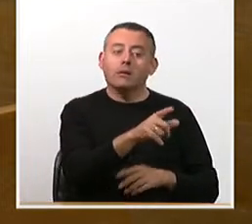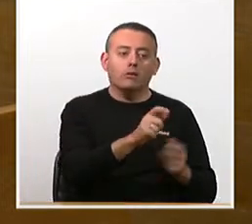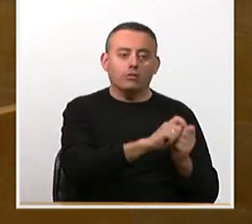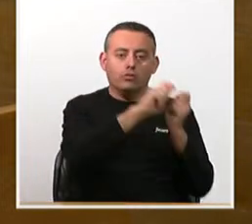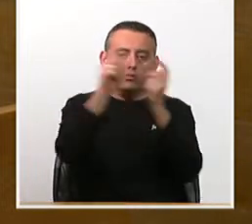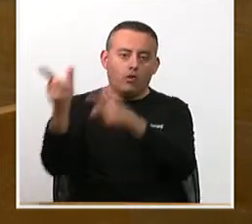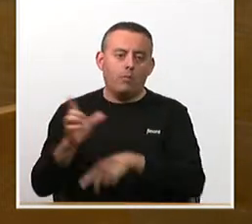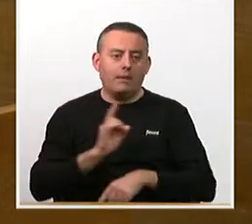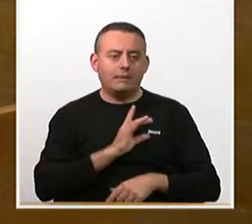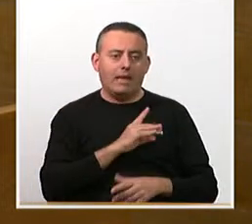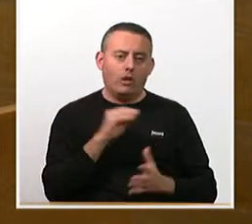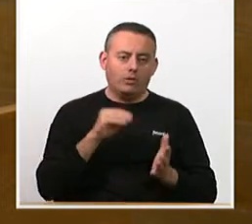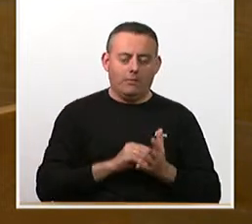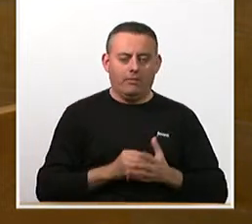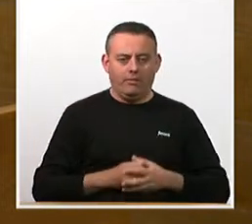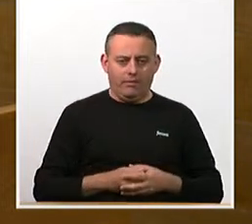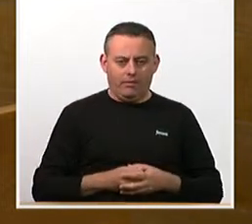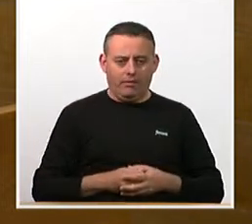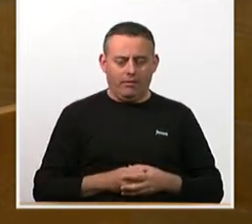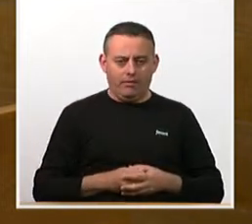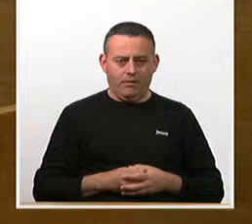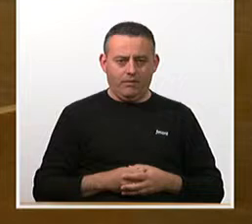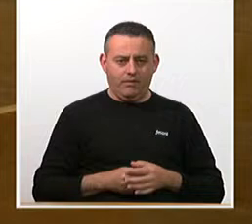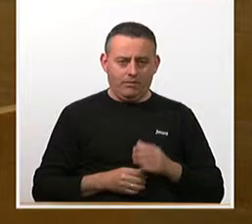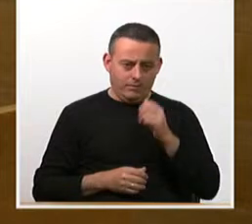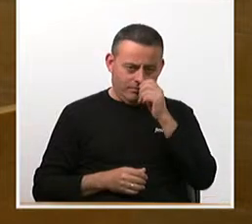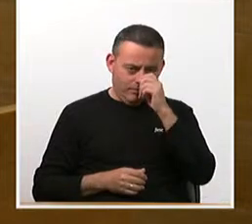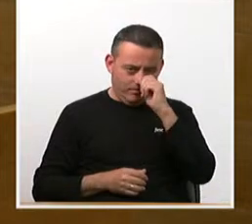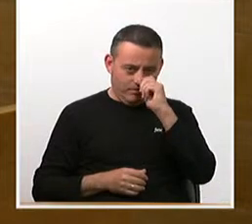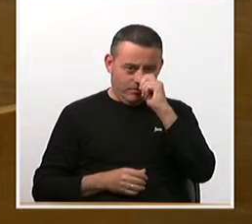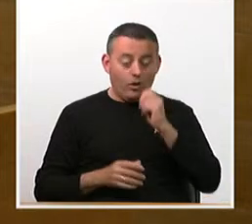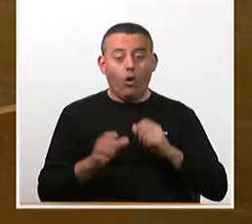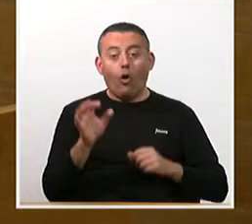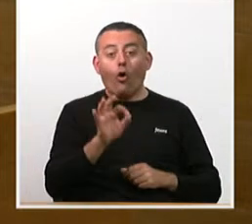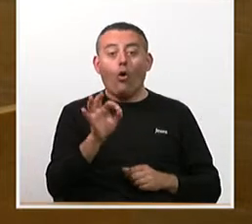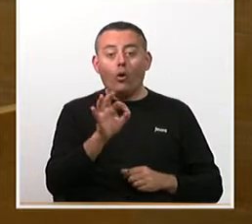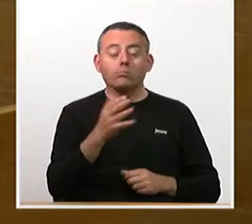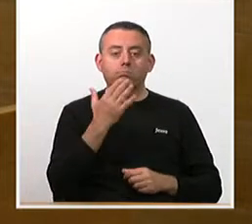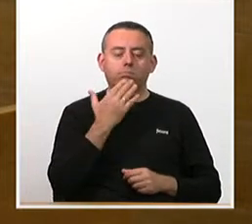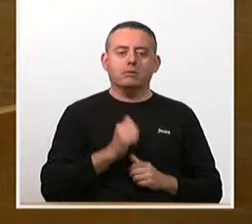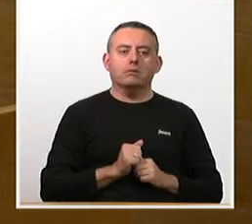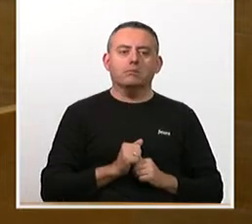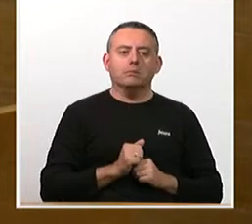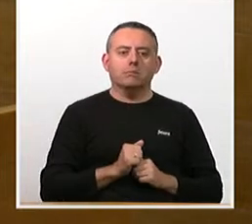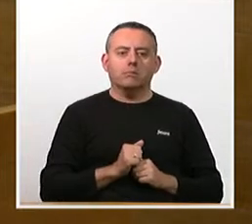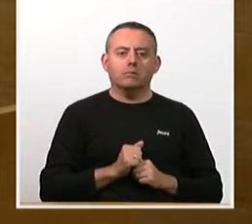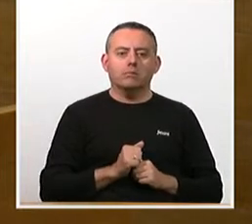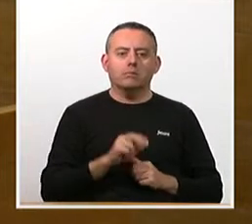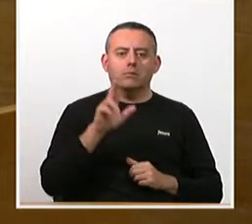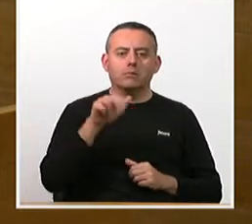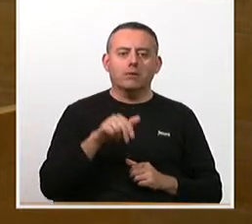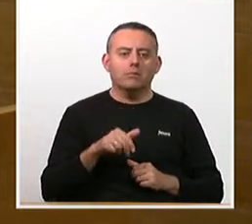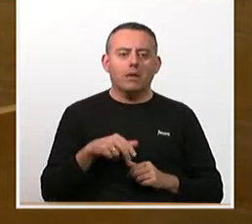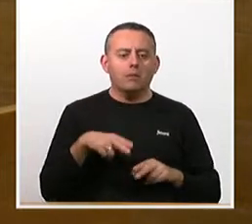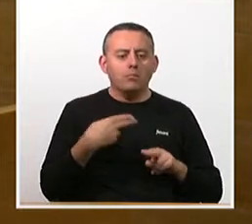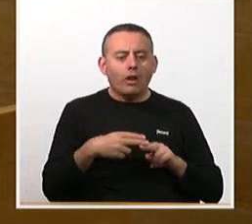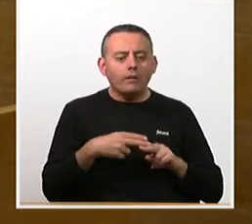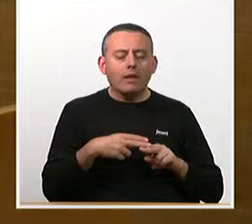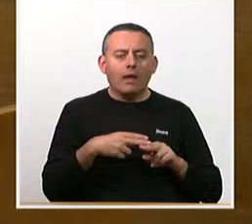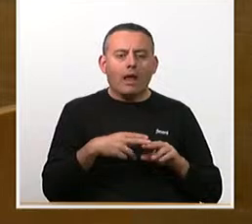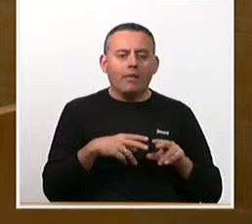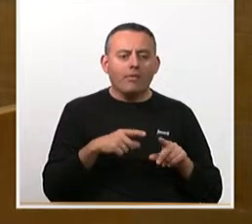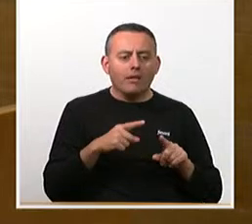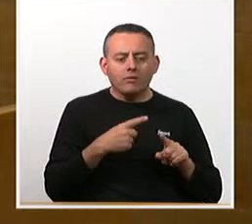Oiga Qué hacían ustedes con los con lo que era toda la política de de marción espación era una política